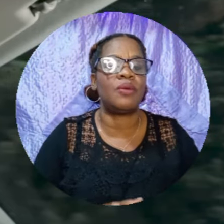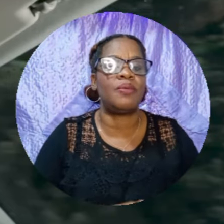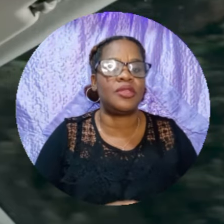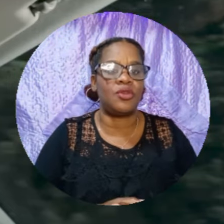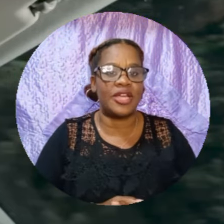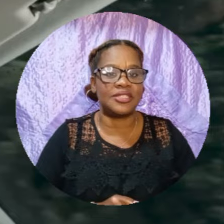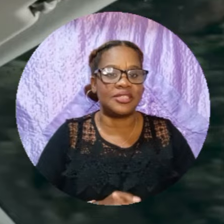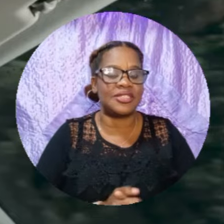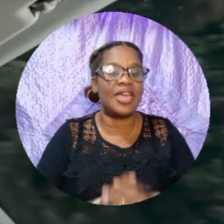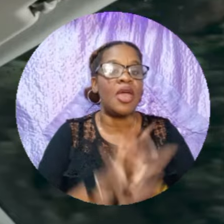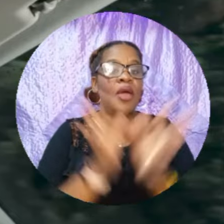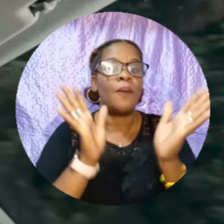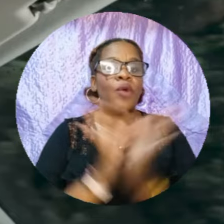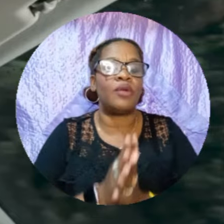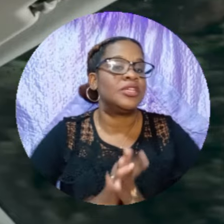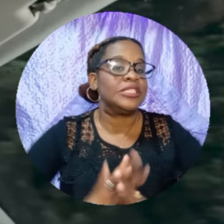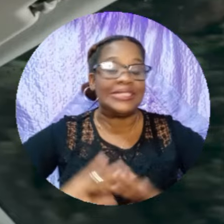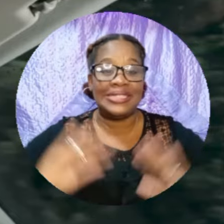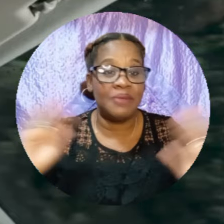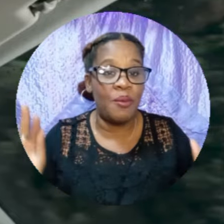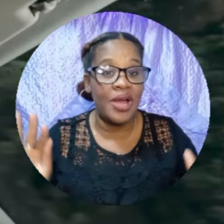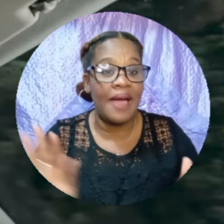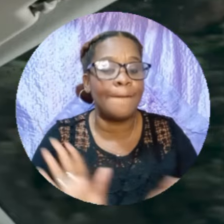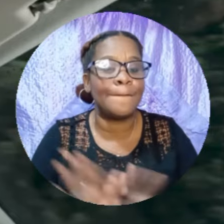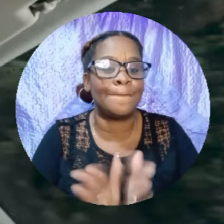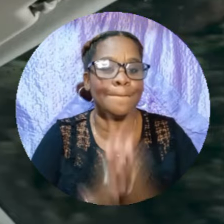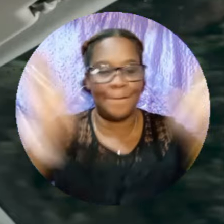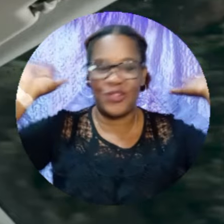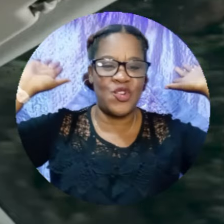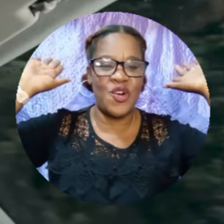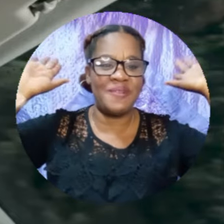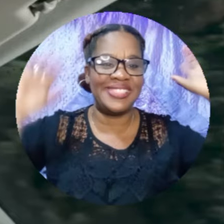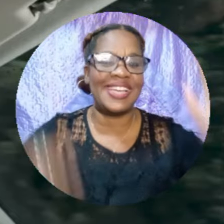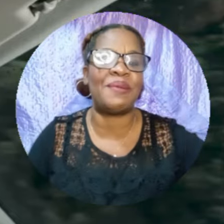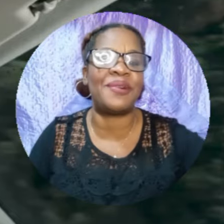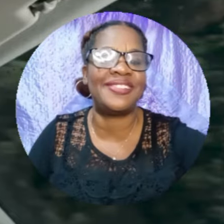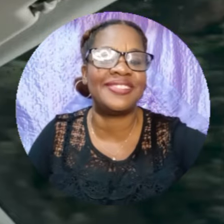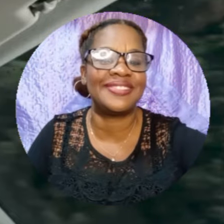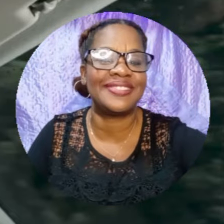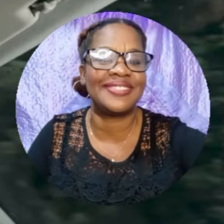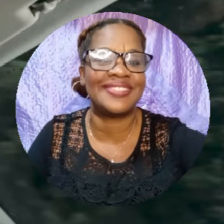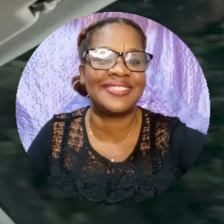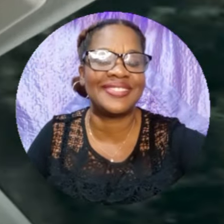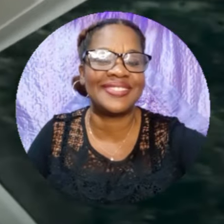que me lo han pedido antes. Así que, bueno, sin más muela, comenzamos.